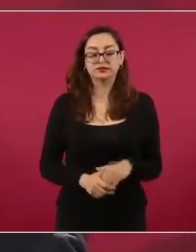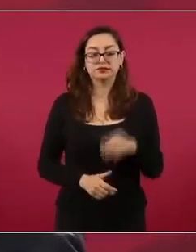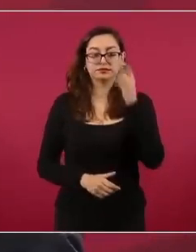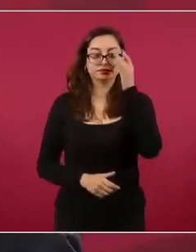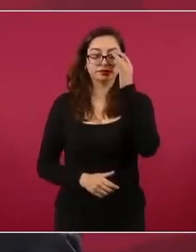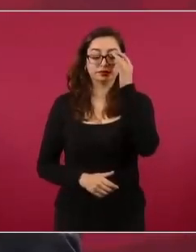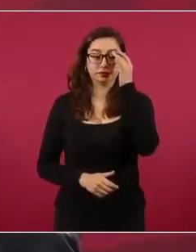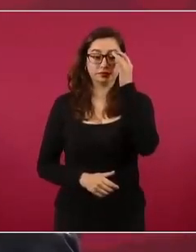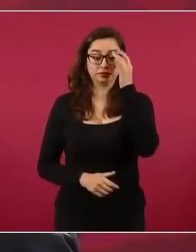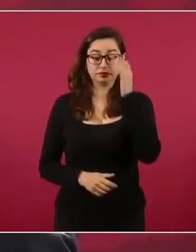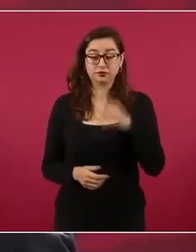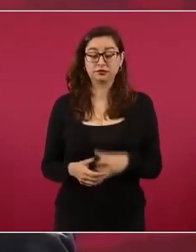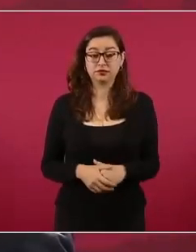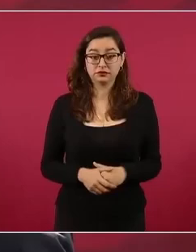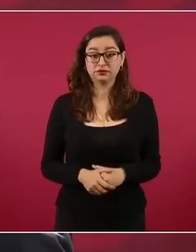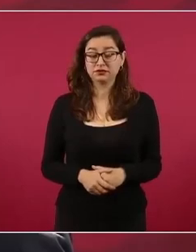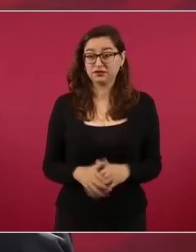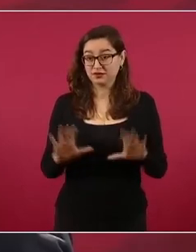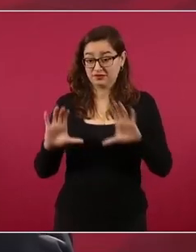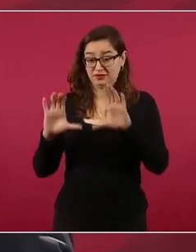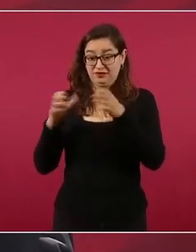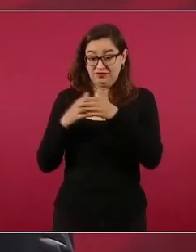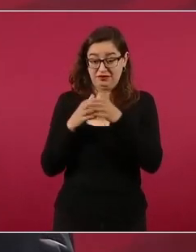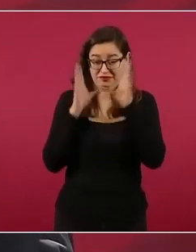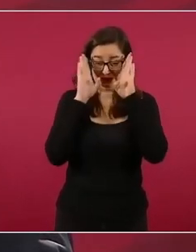del gobierno,